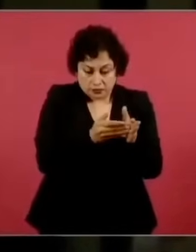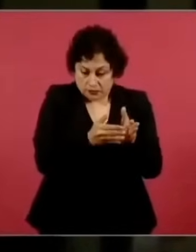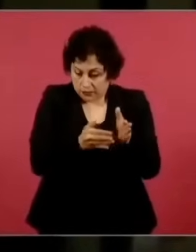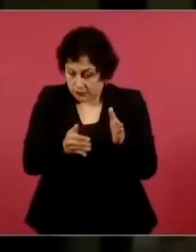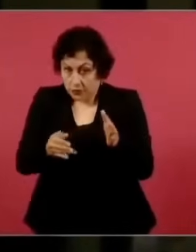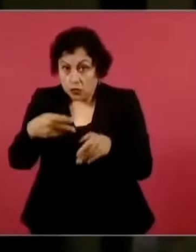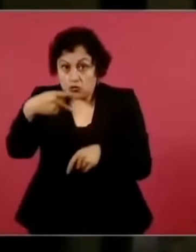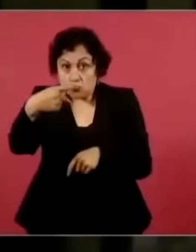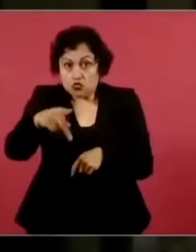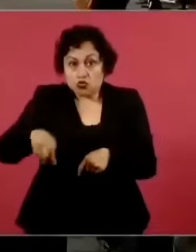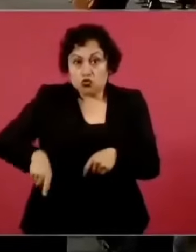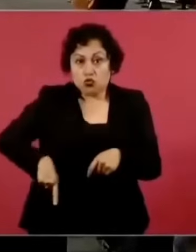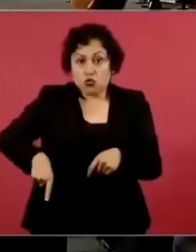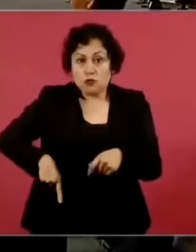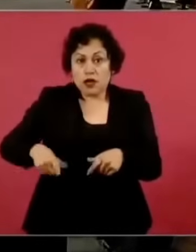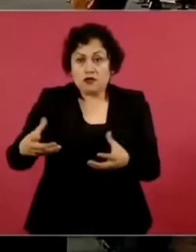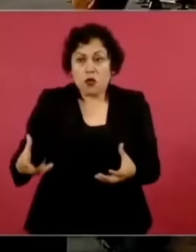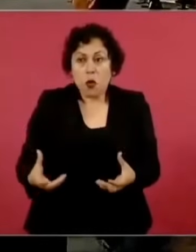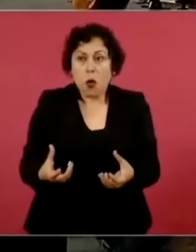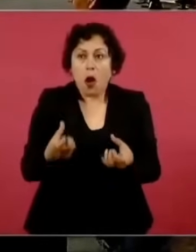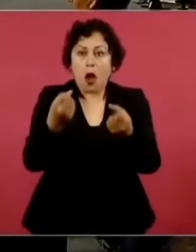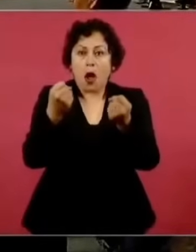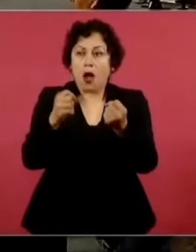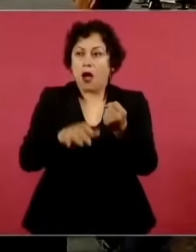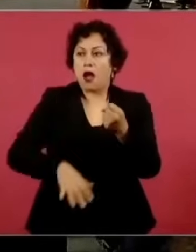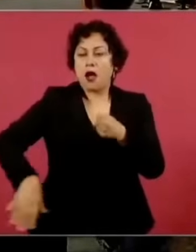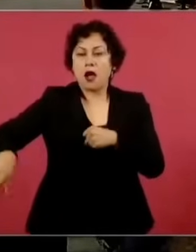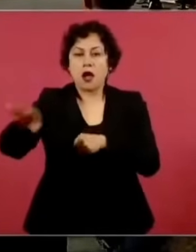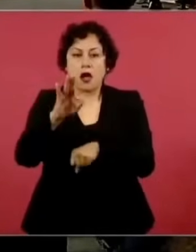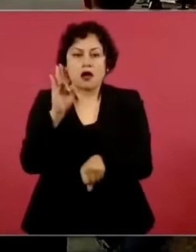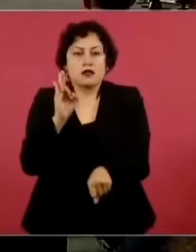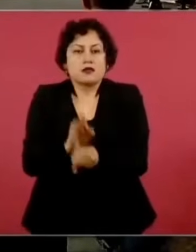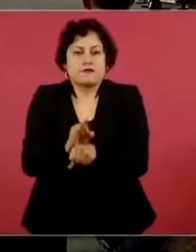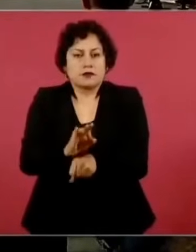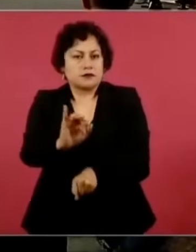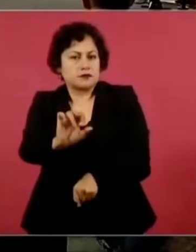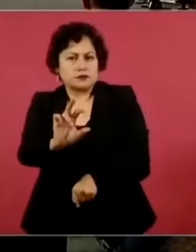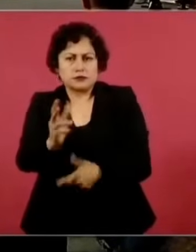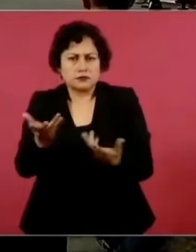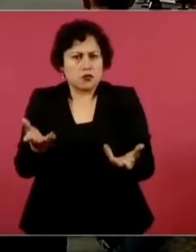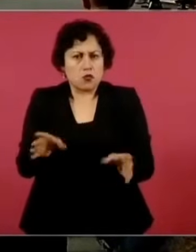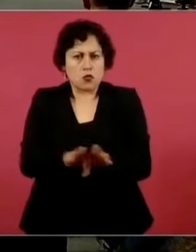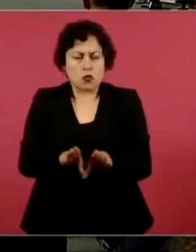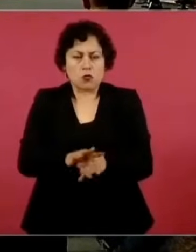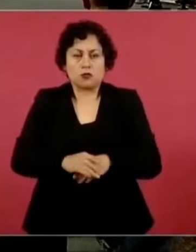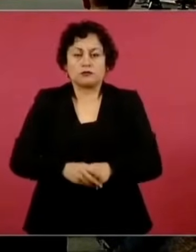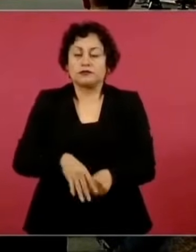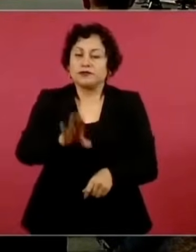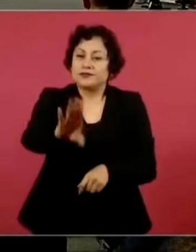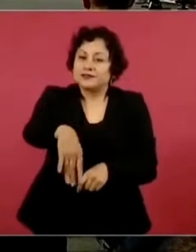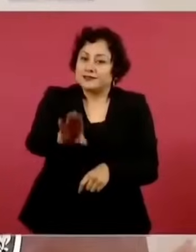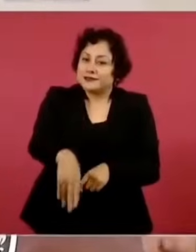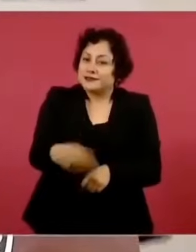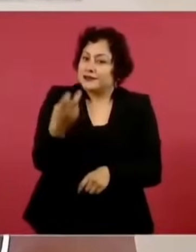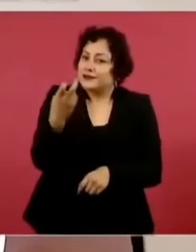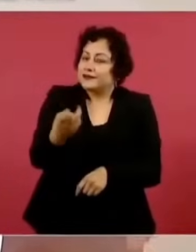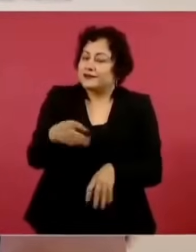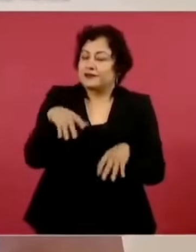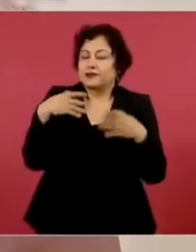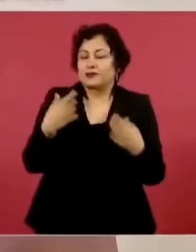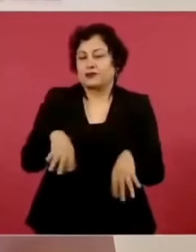años? Por favor. Es que es muy importante tu pregunta, porque todo ese proceso de